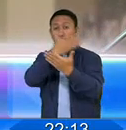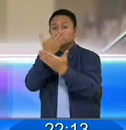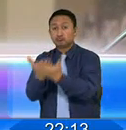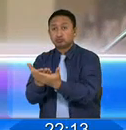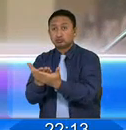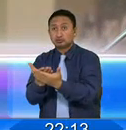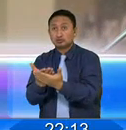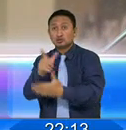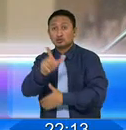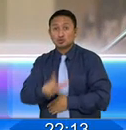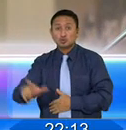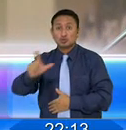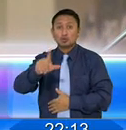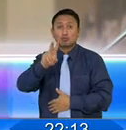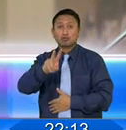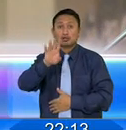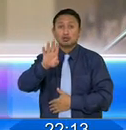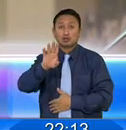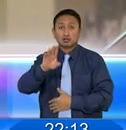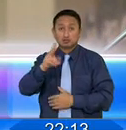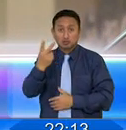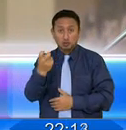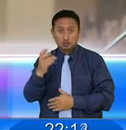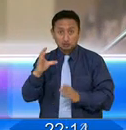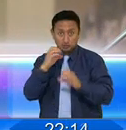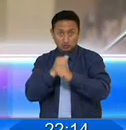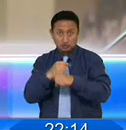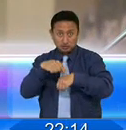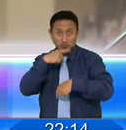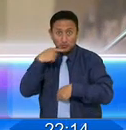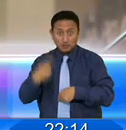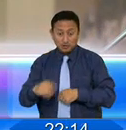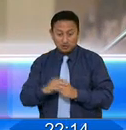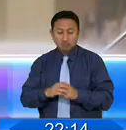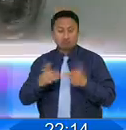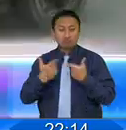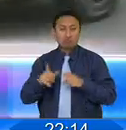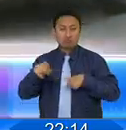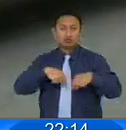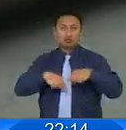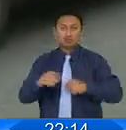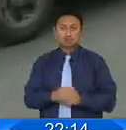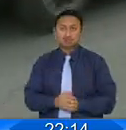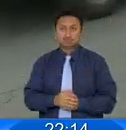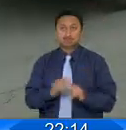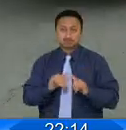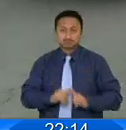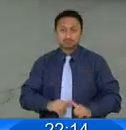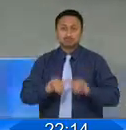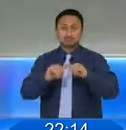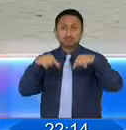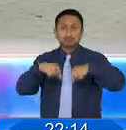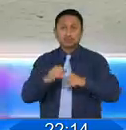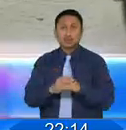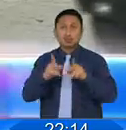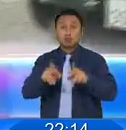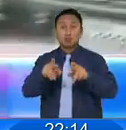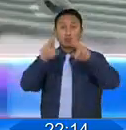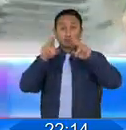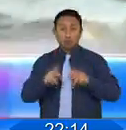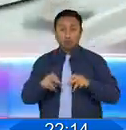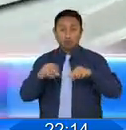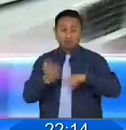el lunes, 24 horas, en que es feriado, hay libre movilidad. Continuando con la movilidad, los salvoconductos que se